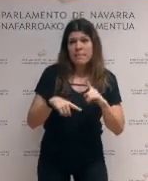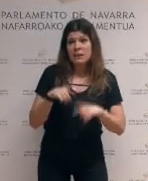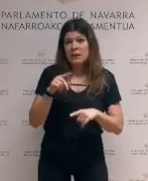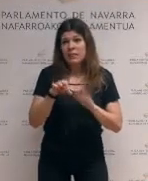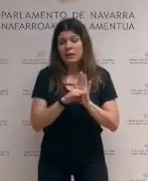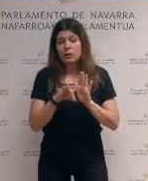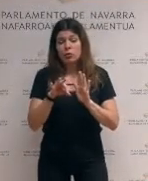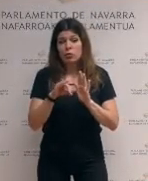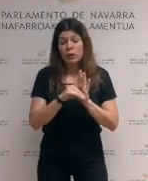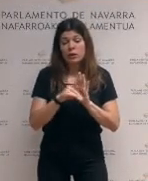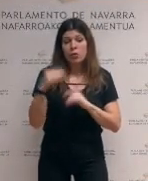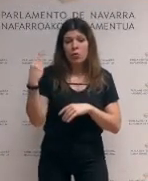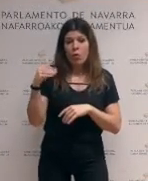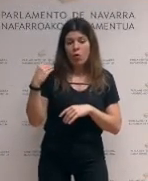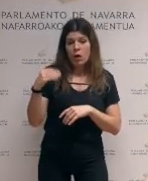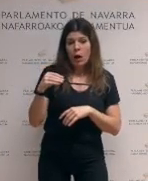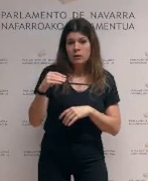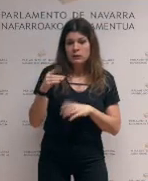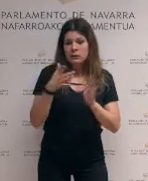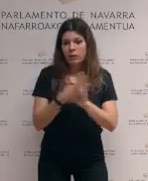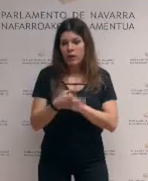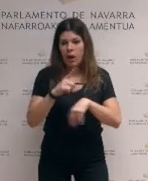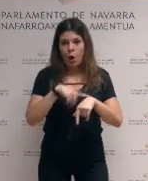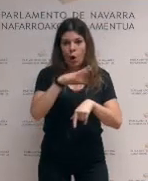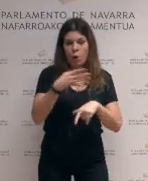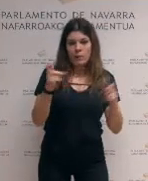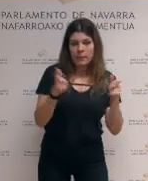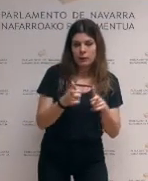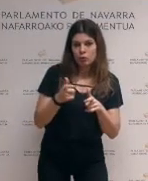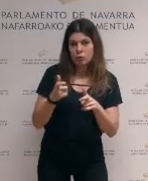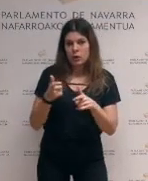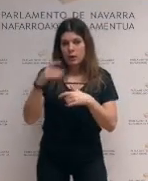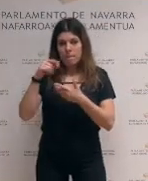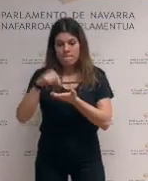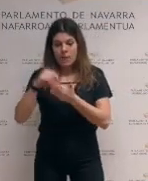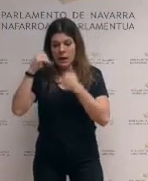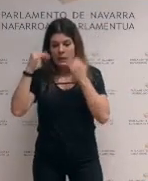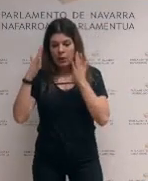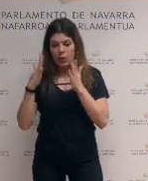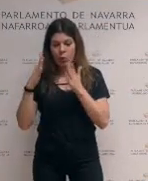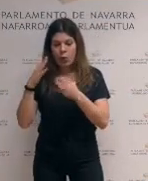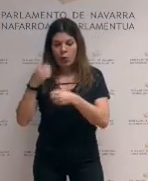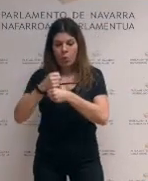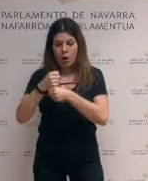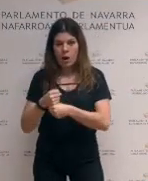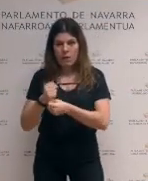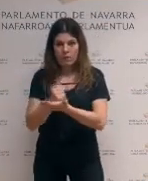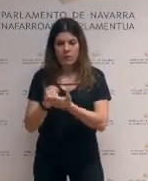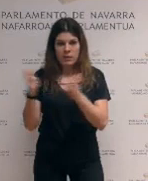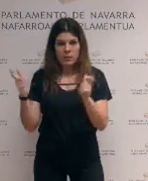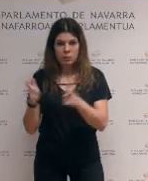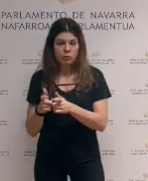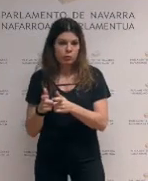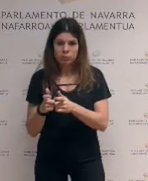una reducción de horas y un cierre de los puntos de atención de las farmacias de guardia en nuestra comunidad foral.